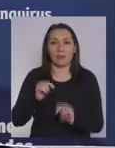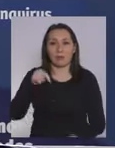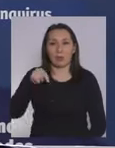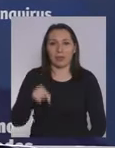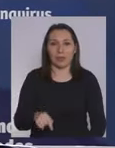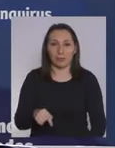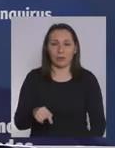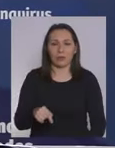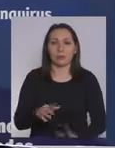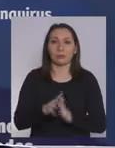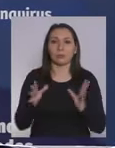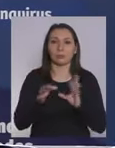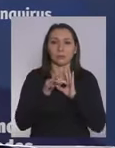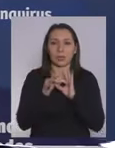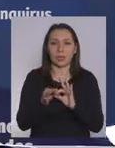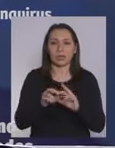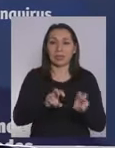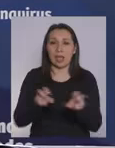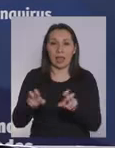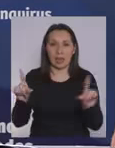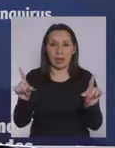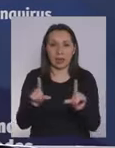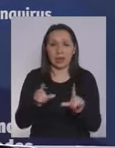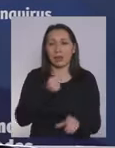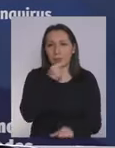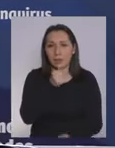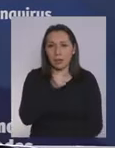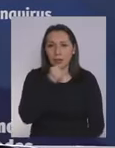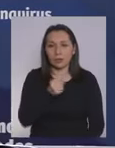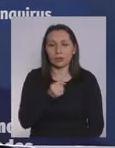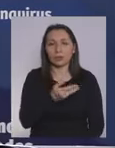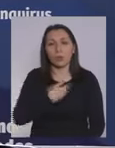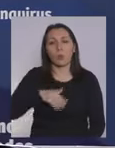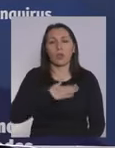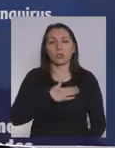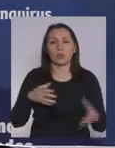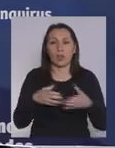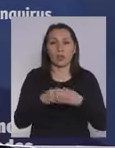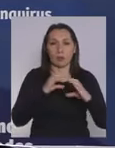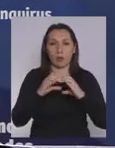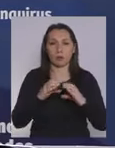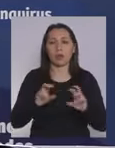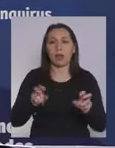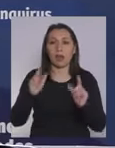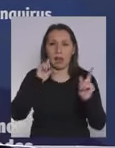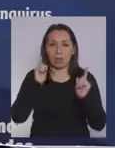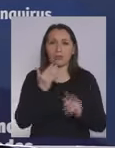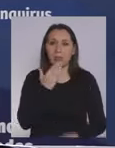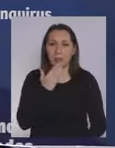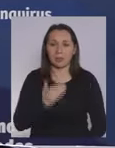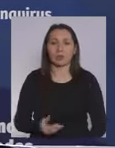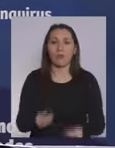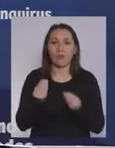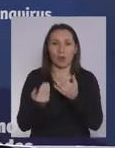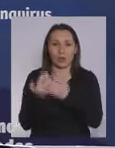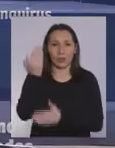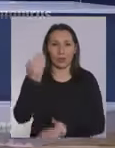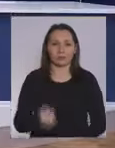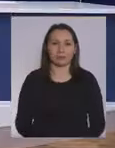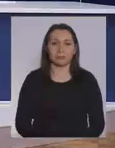día muchas gracias a los canales a los periodistas y a nuestro equipo comunicacional y en la radio también buenos